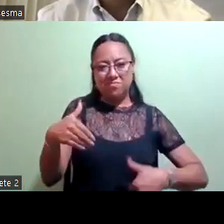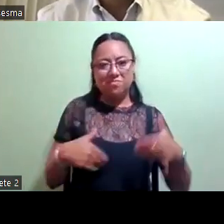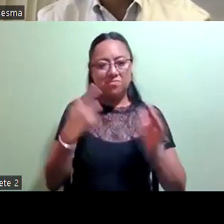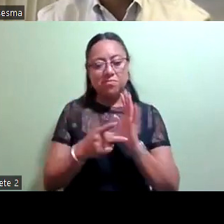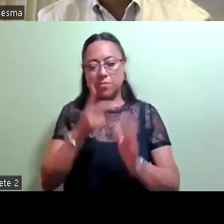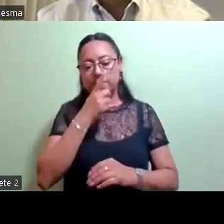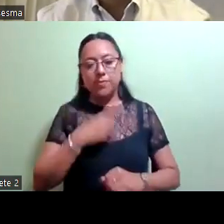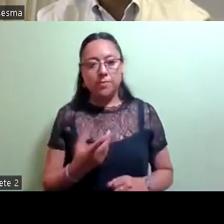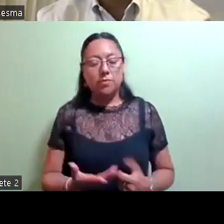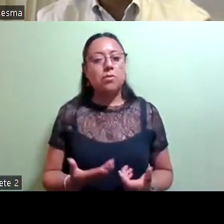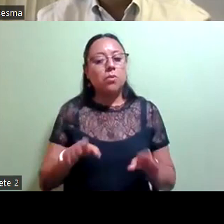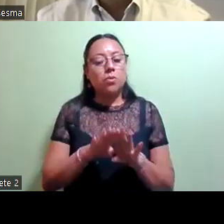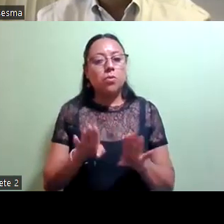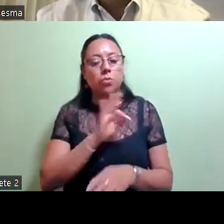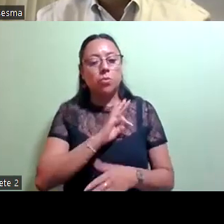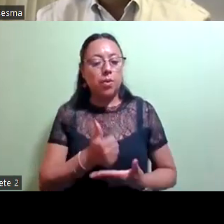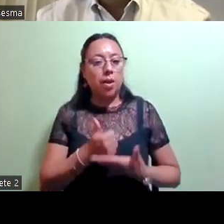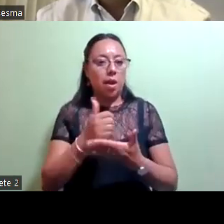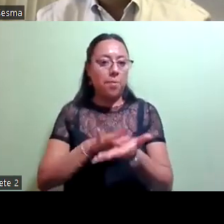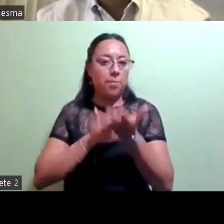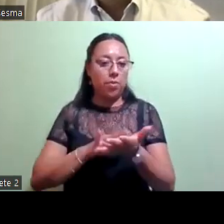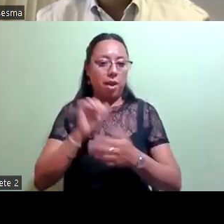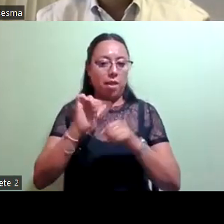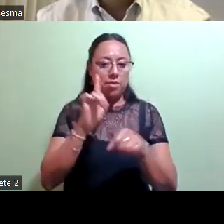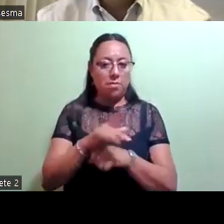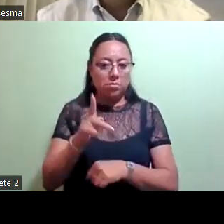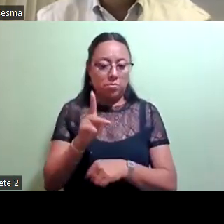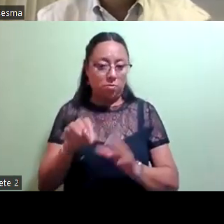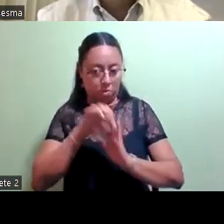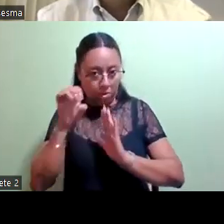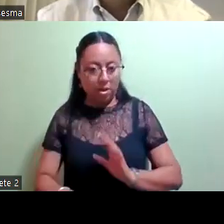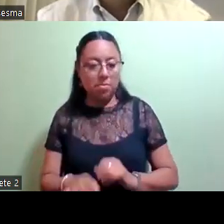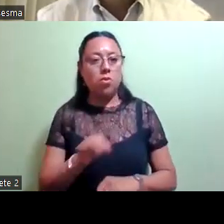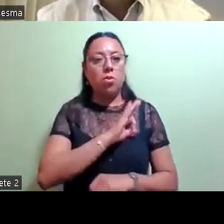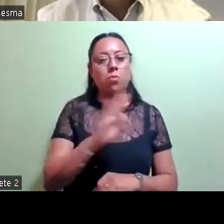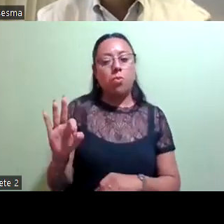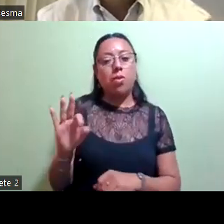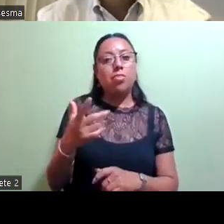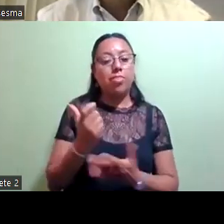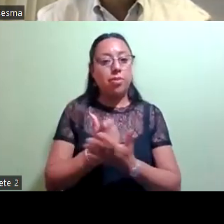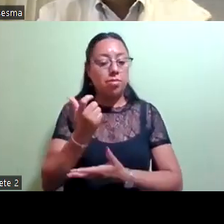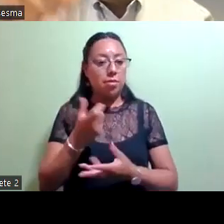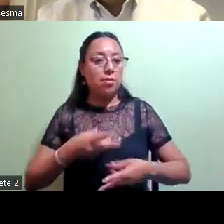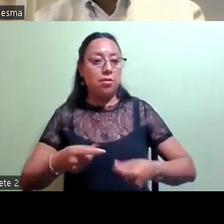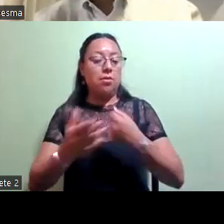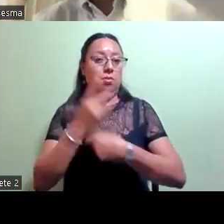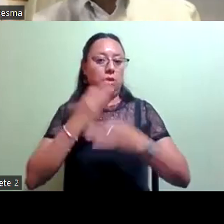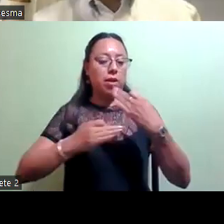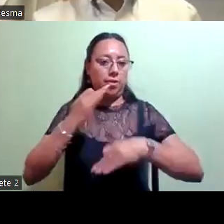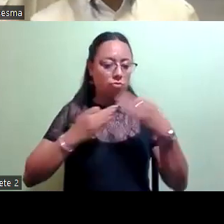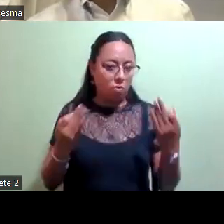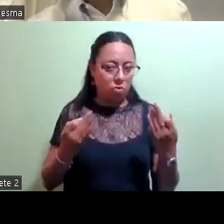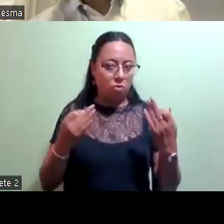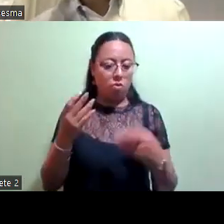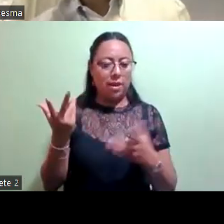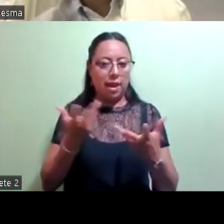cómo dicen que apoyan la causa de los animales, pero cuando ven que puede costar dinero, porque toda causa en esta ciudad cuesta dinero